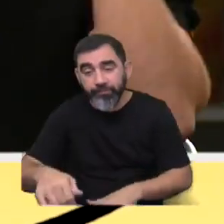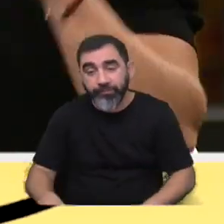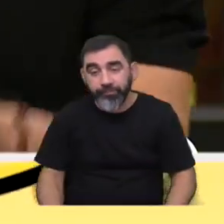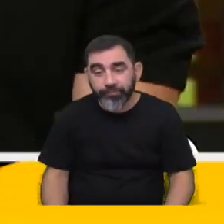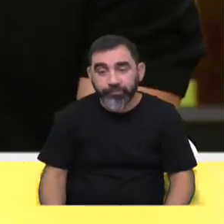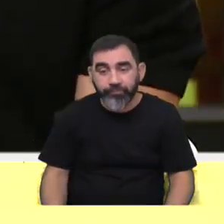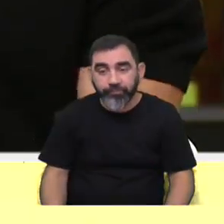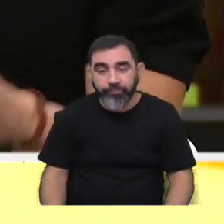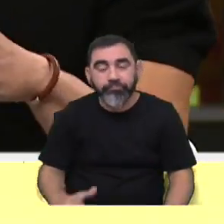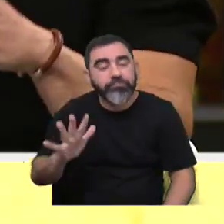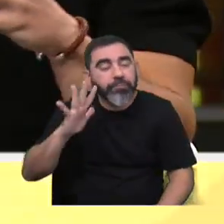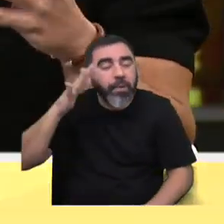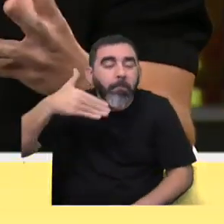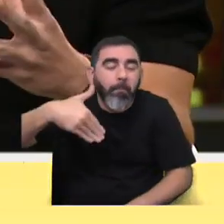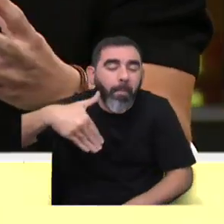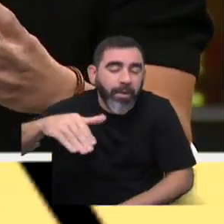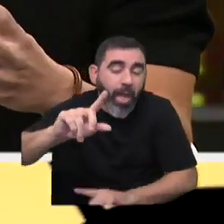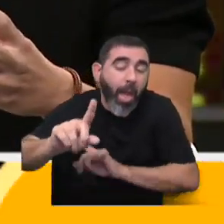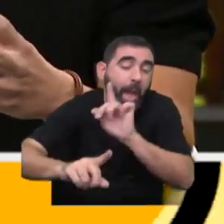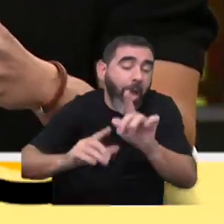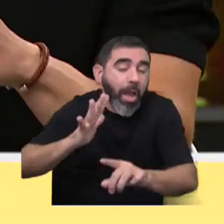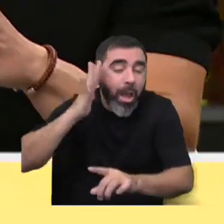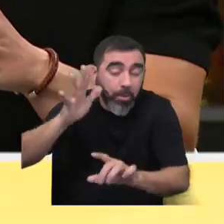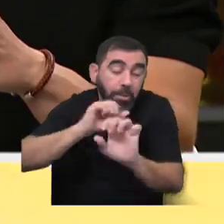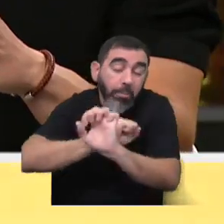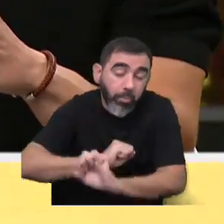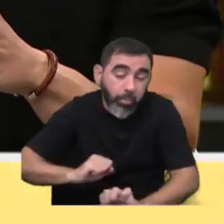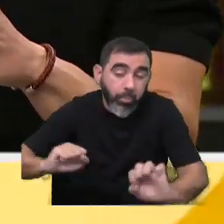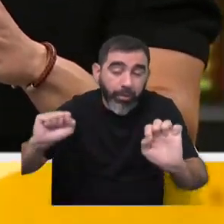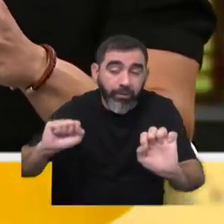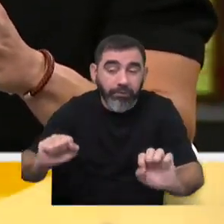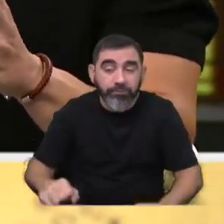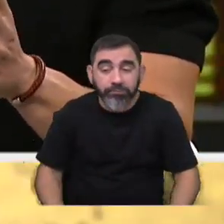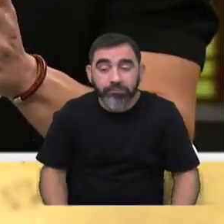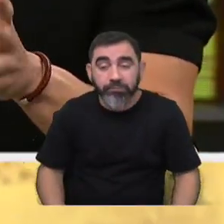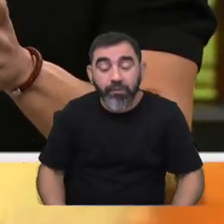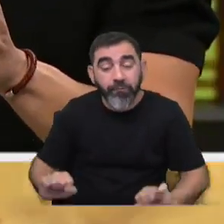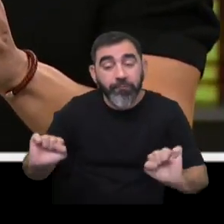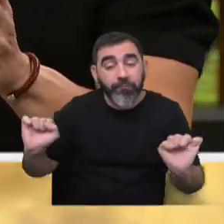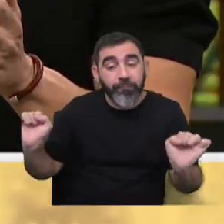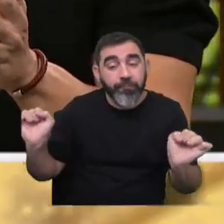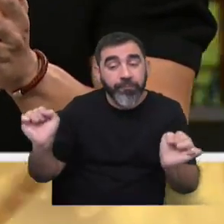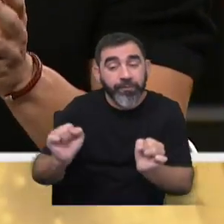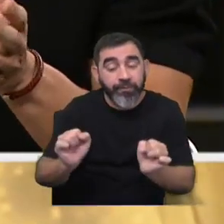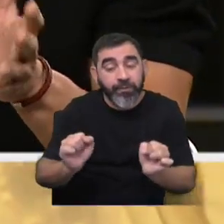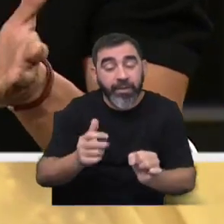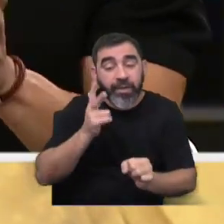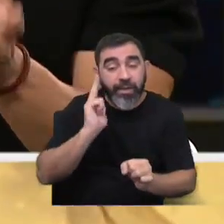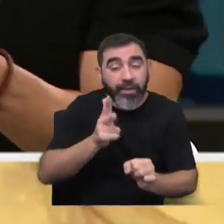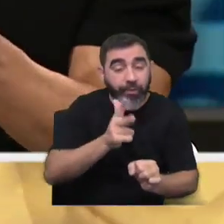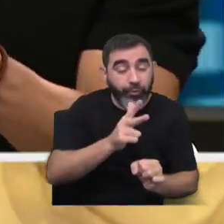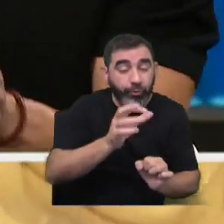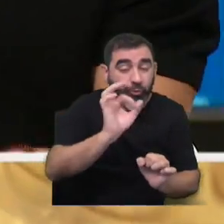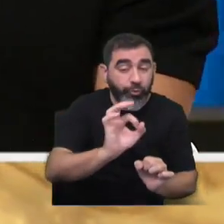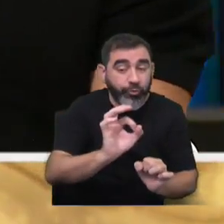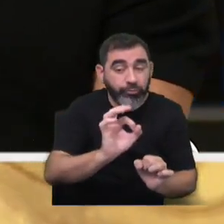esto ya es muy a futuro, pensar en algún dispositivo que permita ir enfriando quizás el hidrógeno de una temperatura